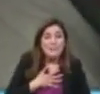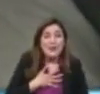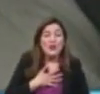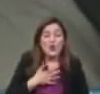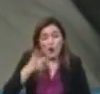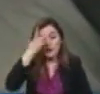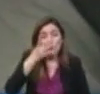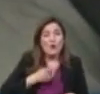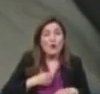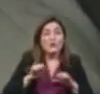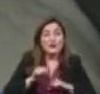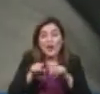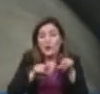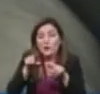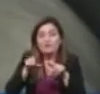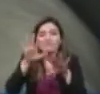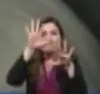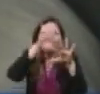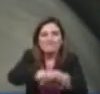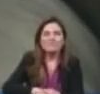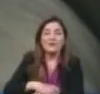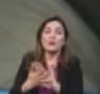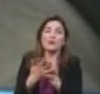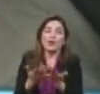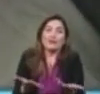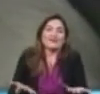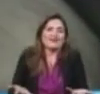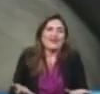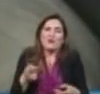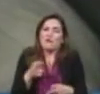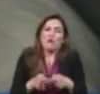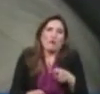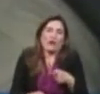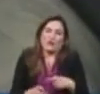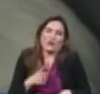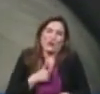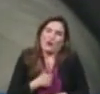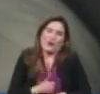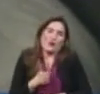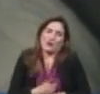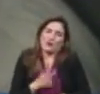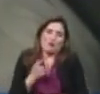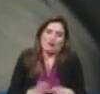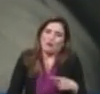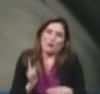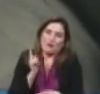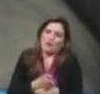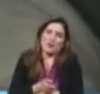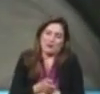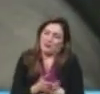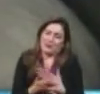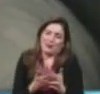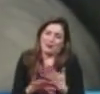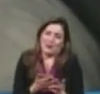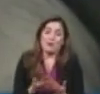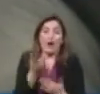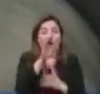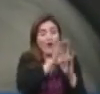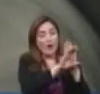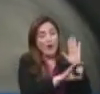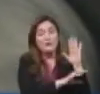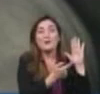de estos ya estarían en la cárcel, pero ustedes comprenden, no tengo atribuciones para mandarlos a la cárcel, porque la